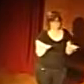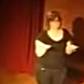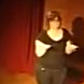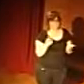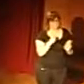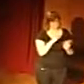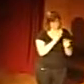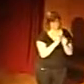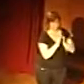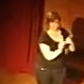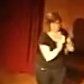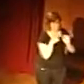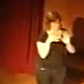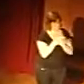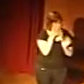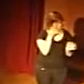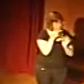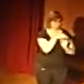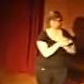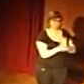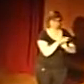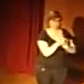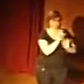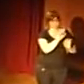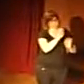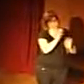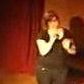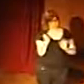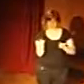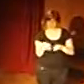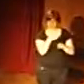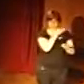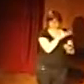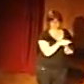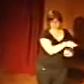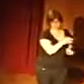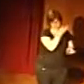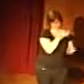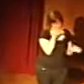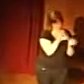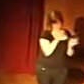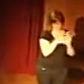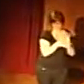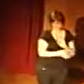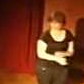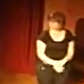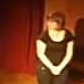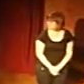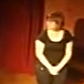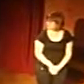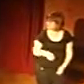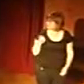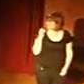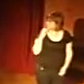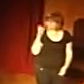perspectiva y la descripción del arquitectura es lo que prima Frente a cualquier otra consideración en este tipo de pinturas no fíjense en